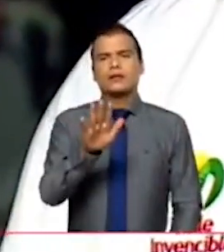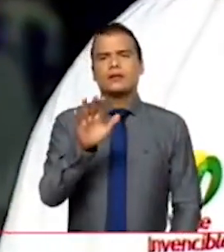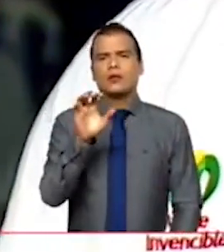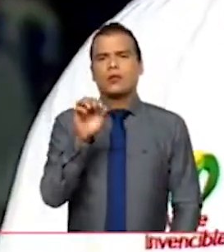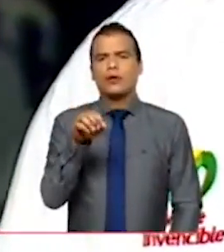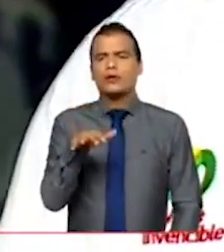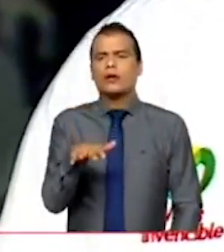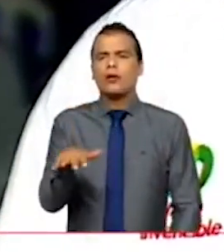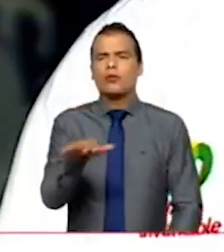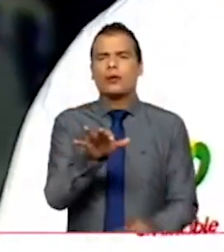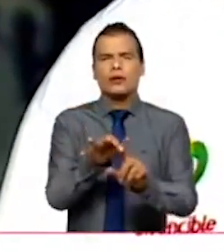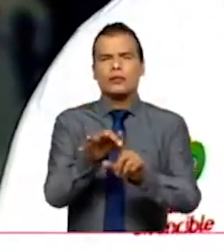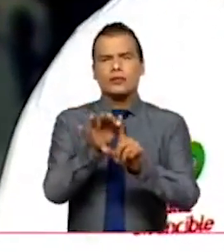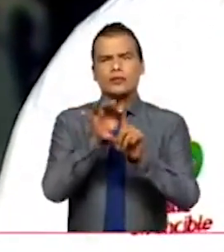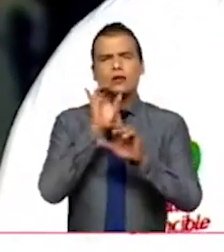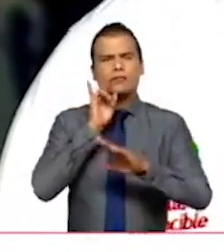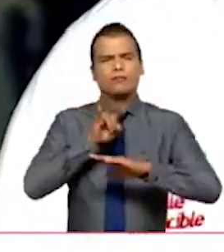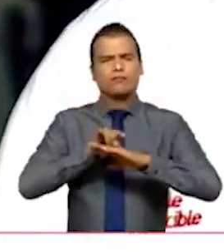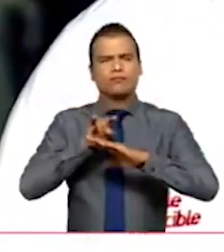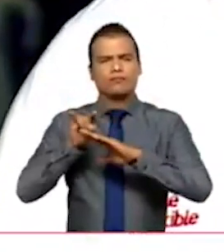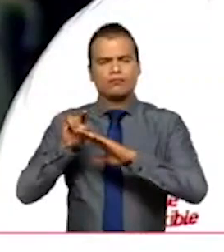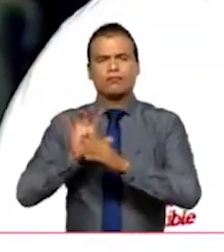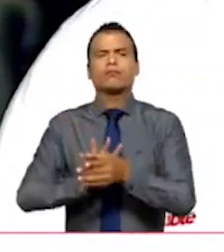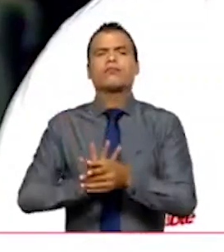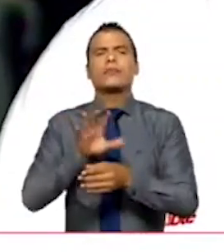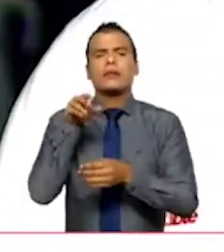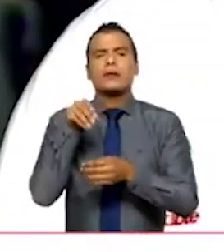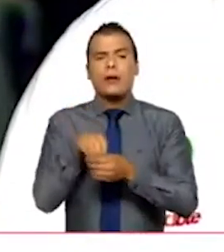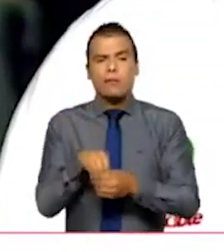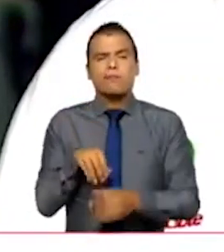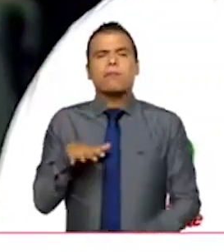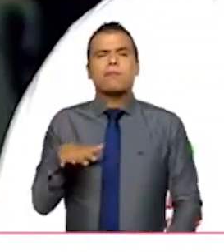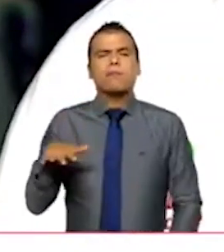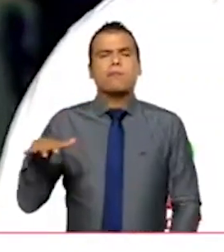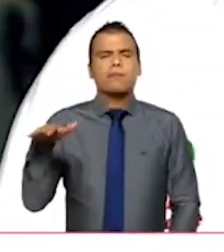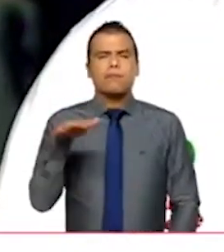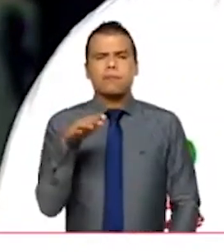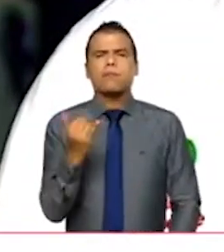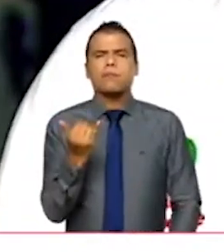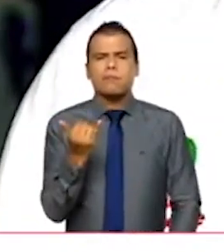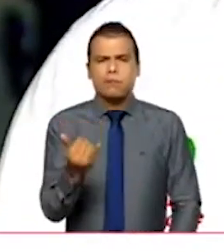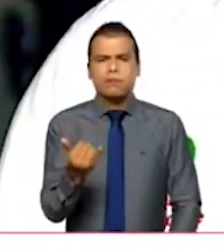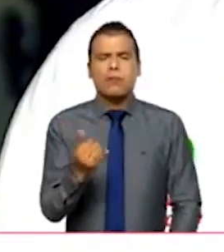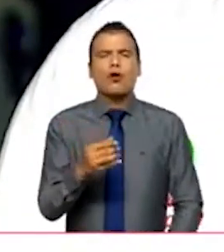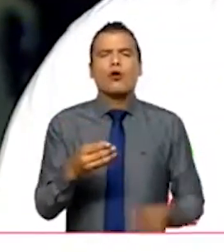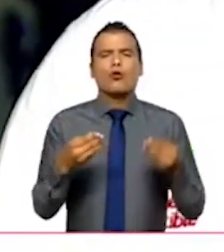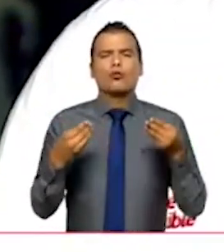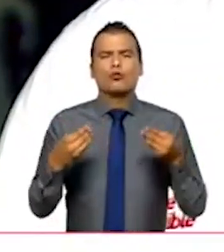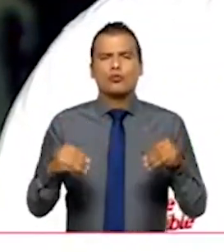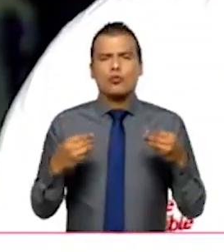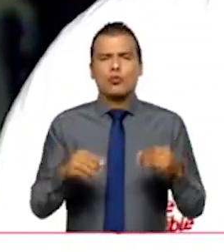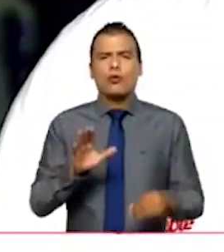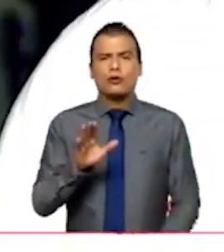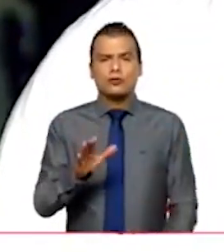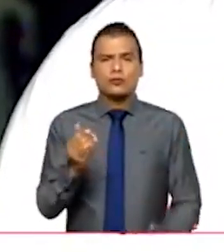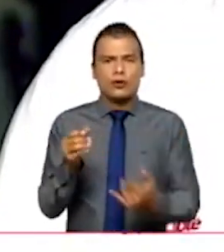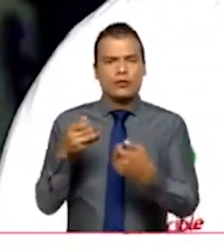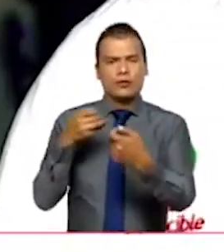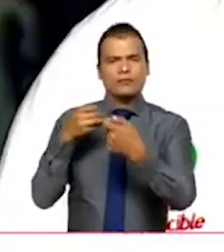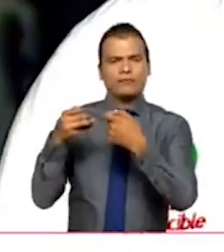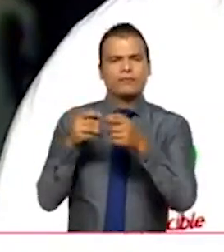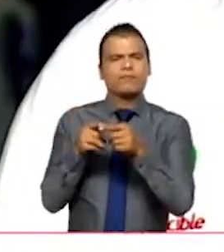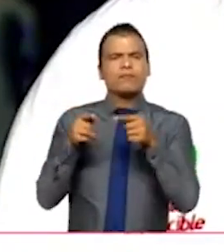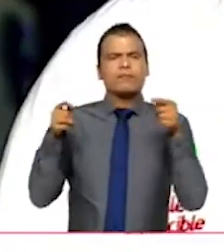puntos móviles de control están desplegados en este momento por todo el municipio Corazón. Pero para ampliar un poco más acerca de